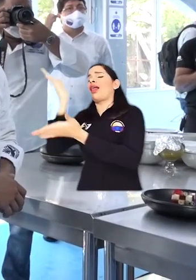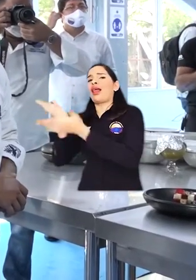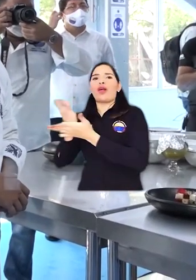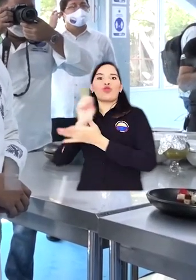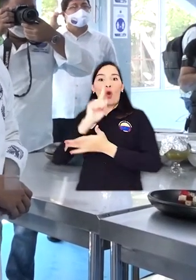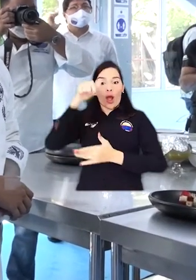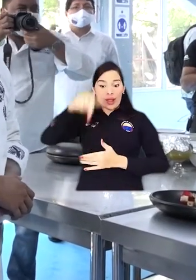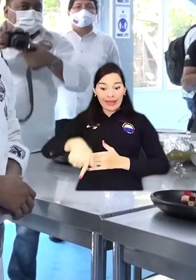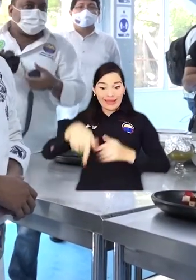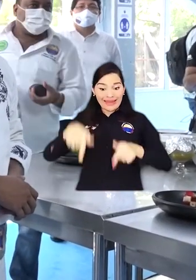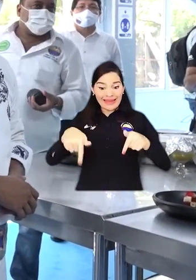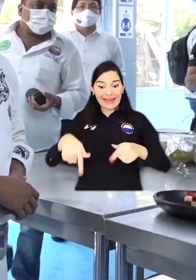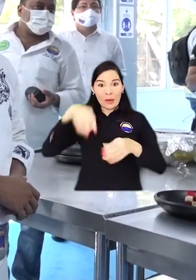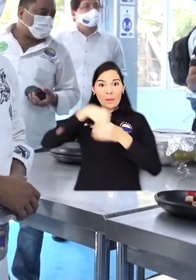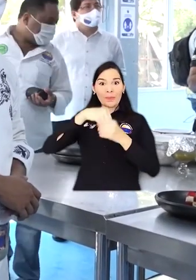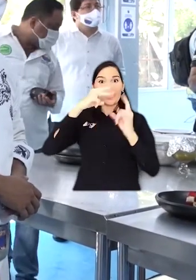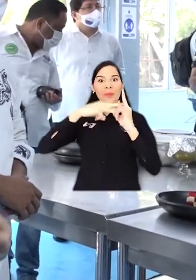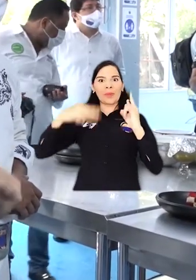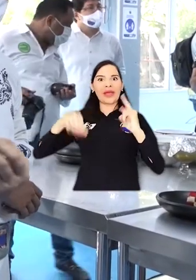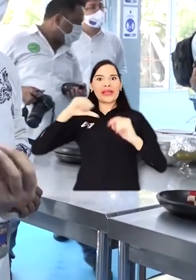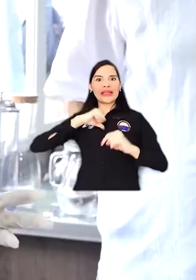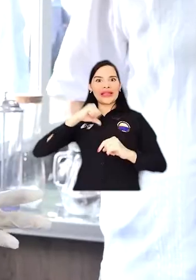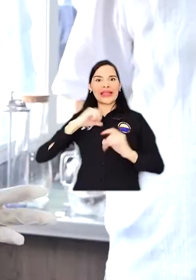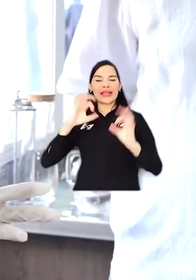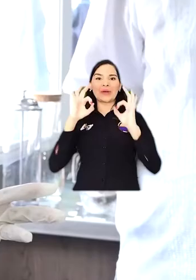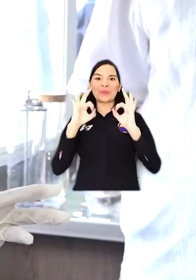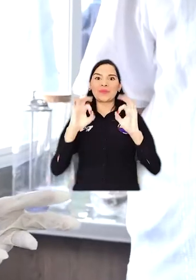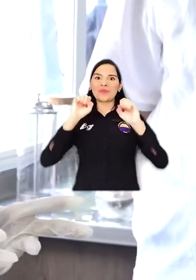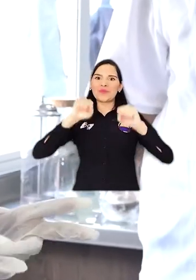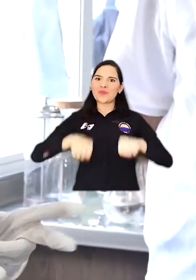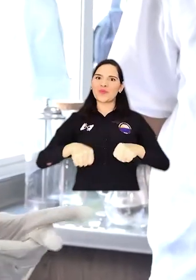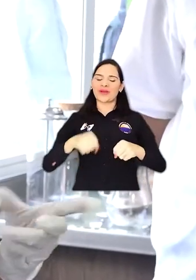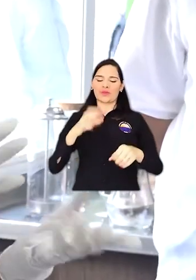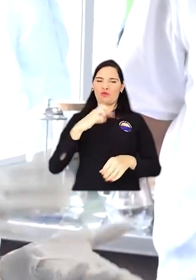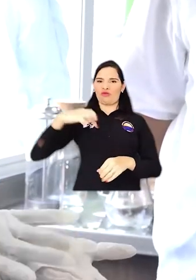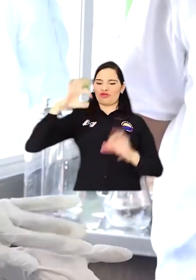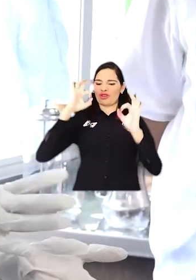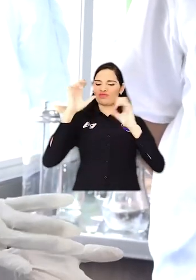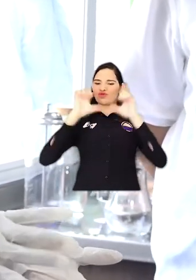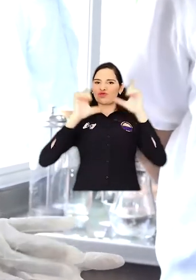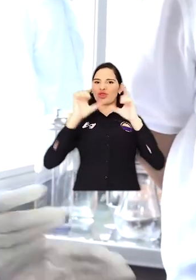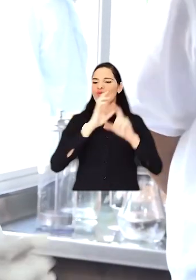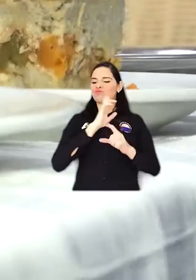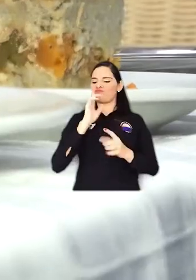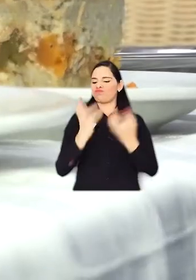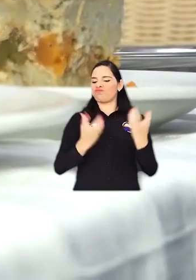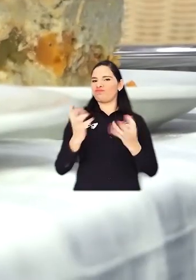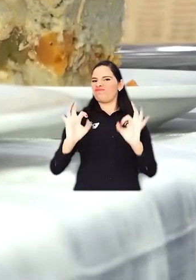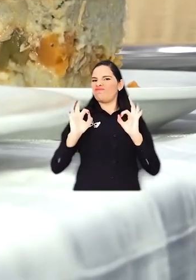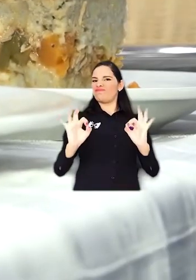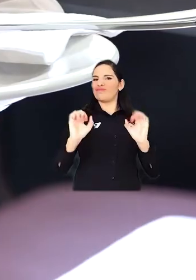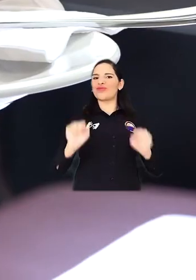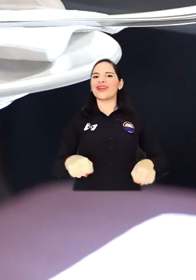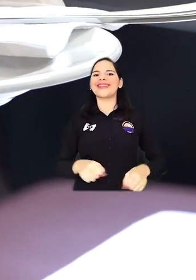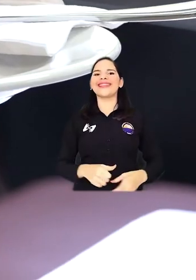mater podemos crecer como profesionales y dar la oportunidad a futuras generaciones. Muchas gracias.